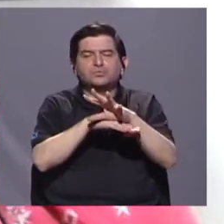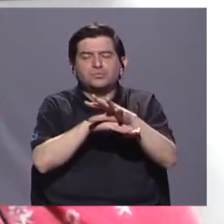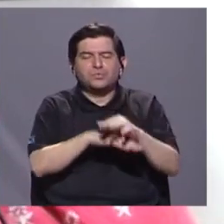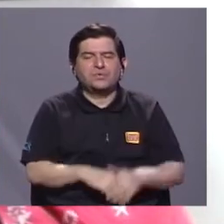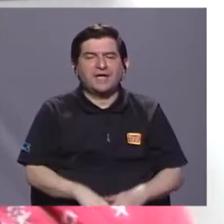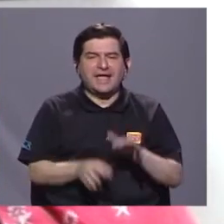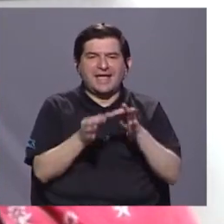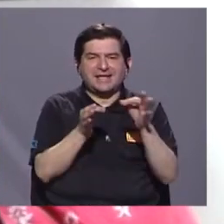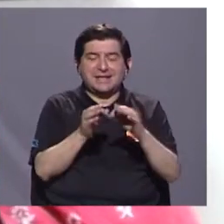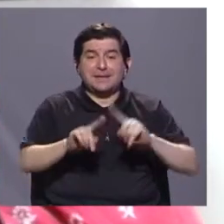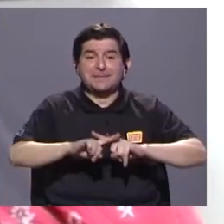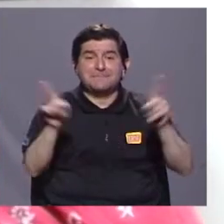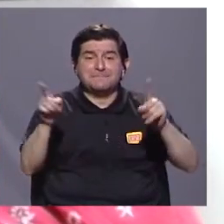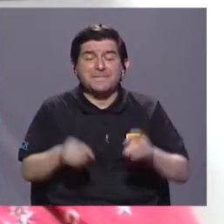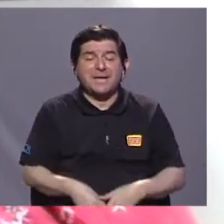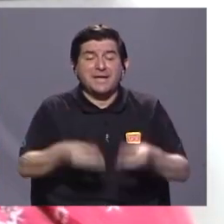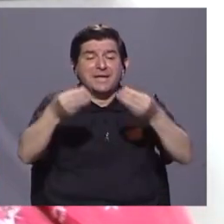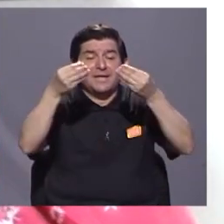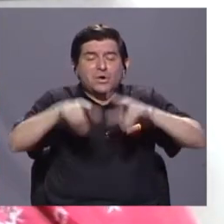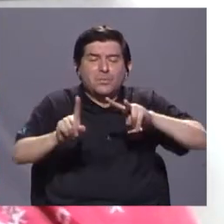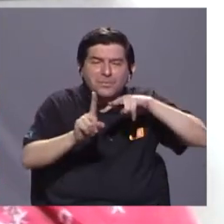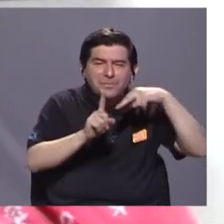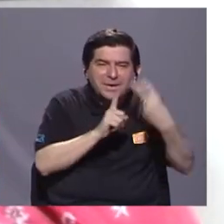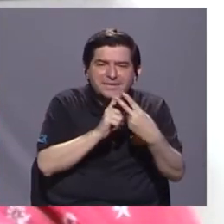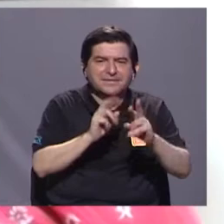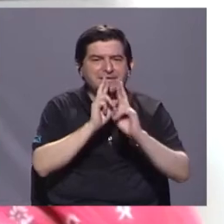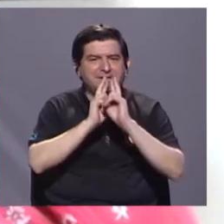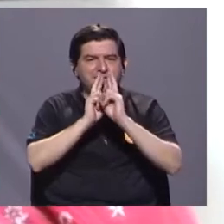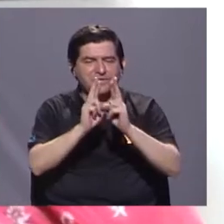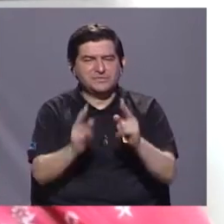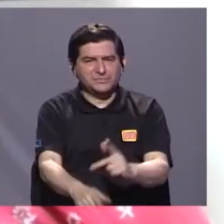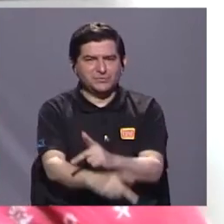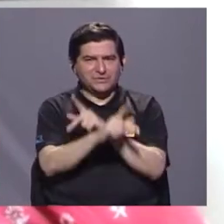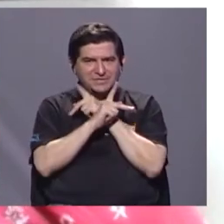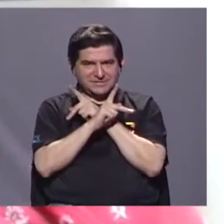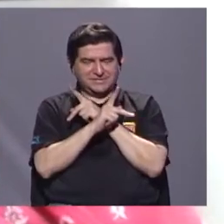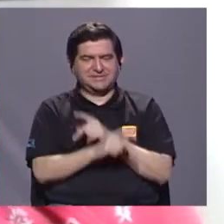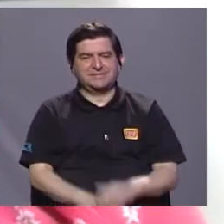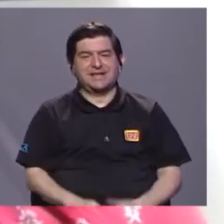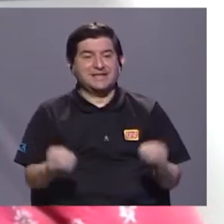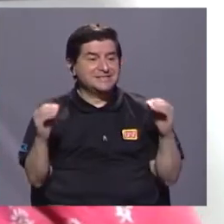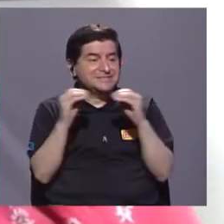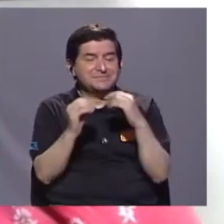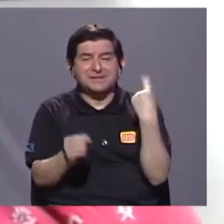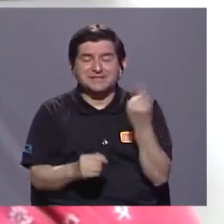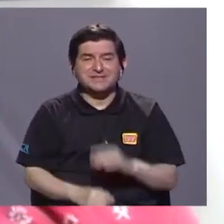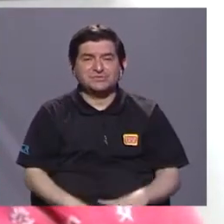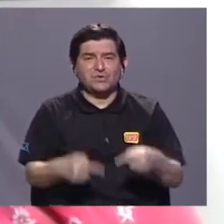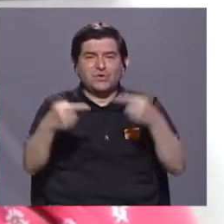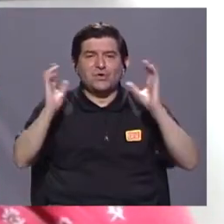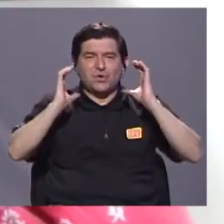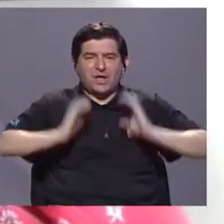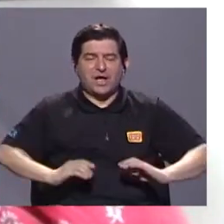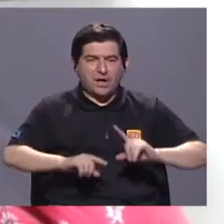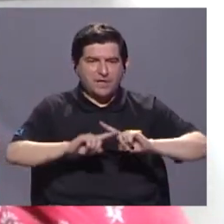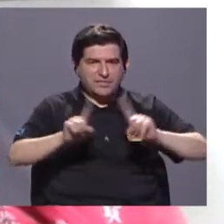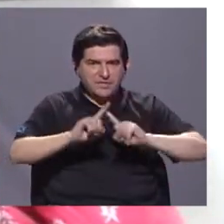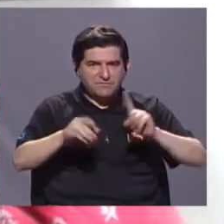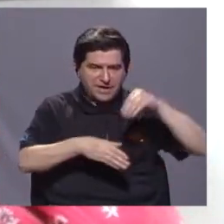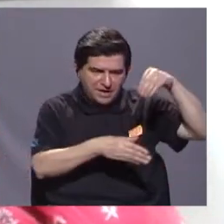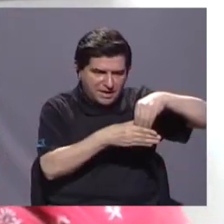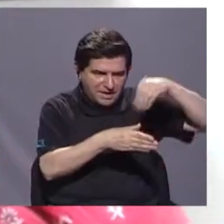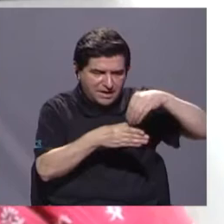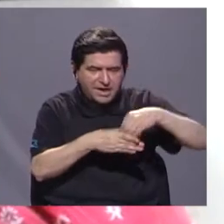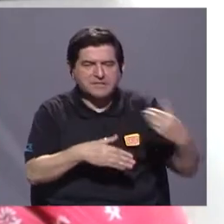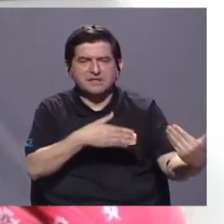pero se pierde la perspectiva de que la respuesta inmune va más allá de los anticuerpos y hay otros componentes que también